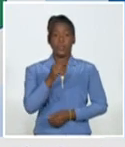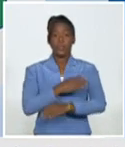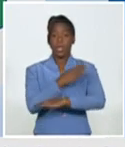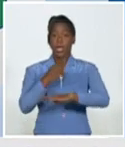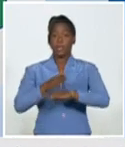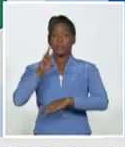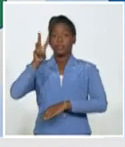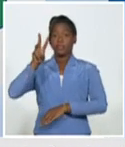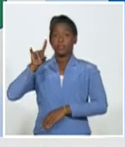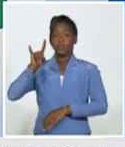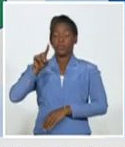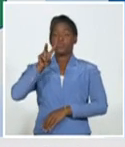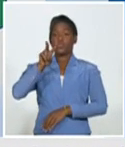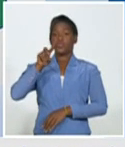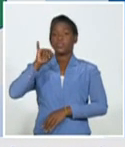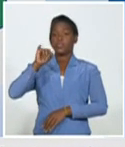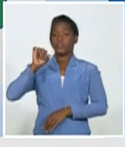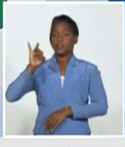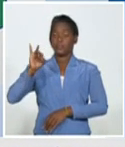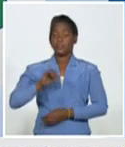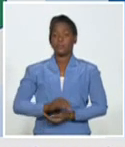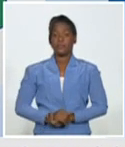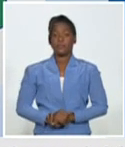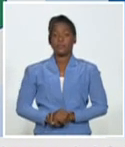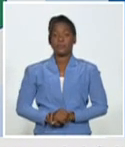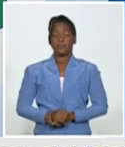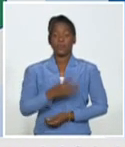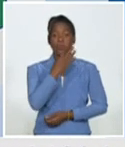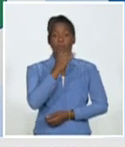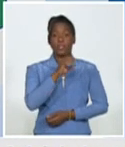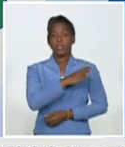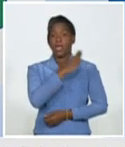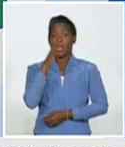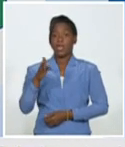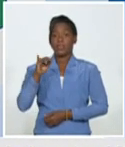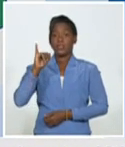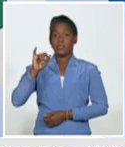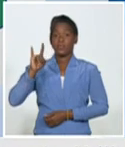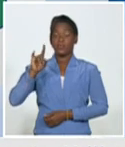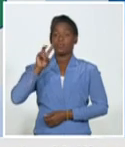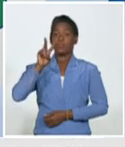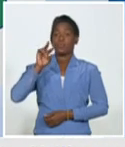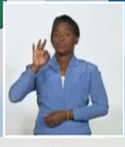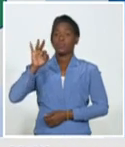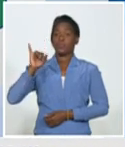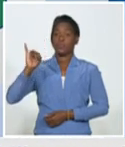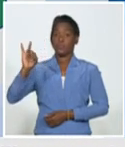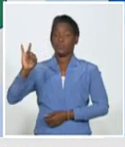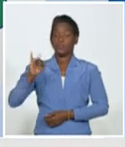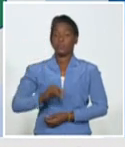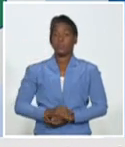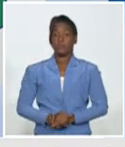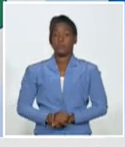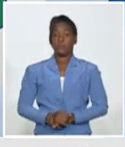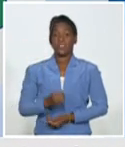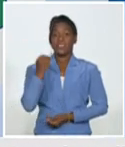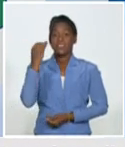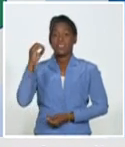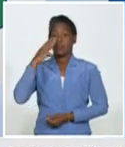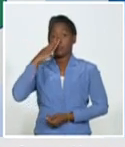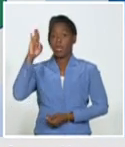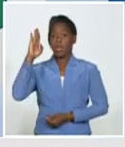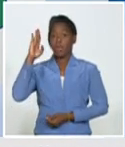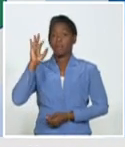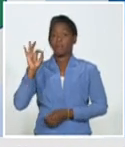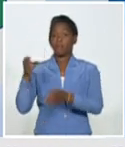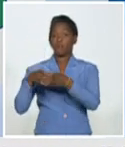De 40 a 59, 287. Y de 60 y más, el otro grupo de mucho